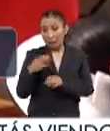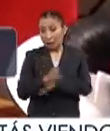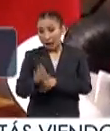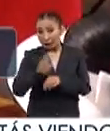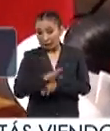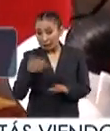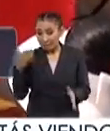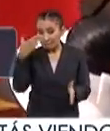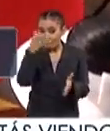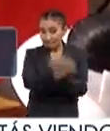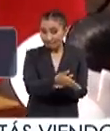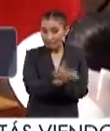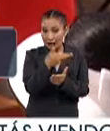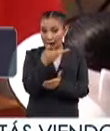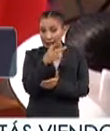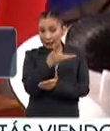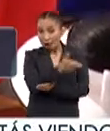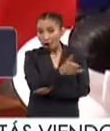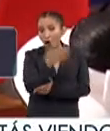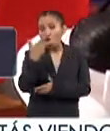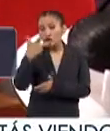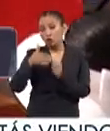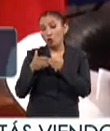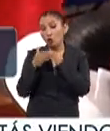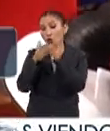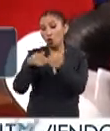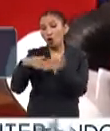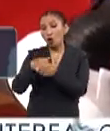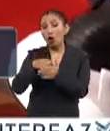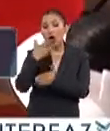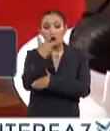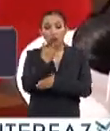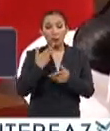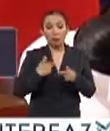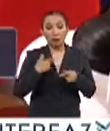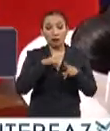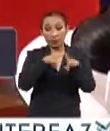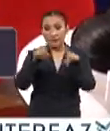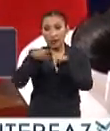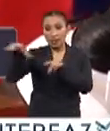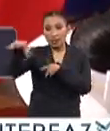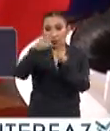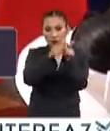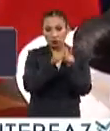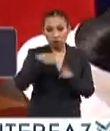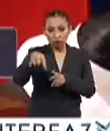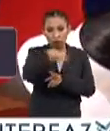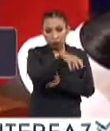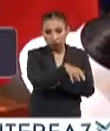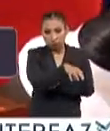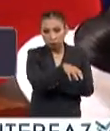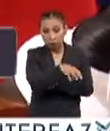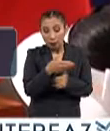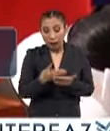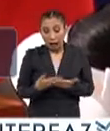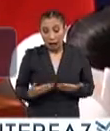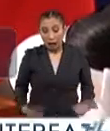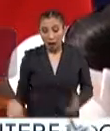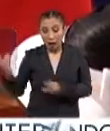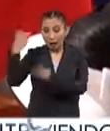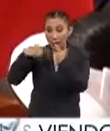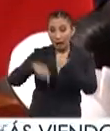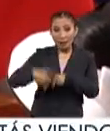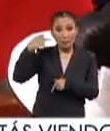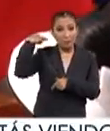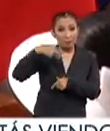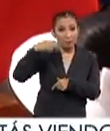Janeiro, Brasil. 8 buques de vela con 8 tripulaciones diferentes. Hoy arribamos